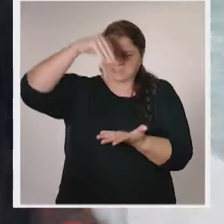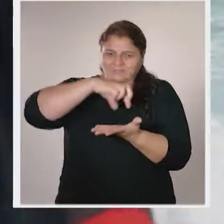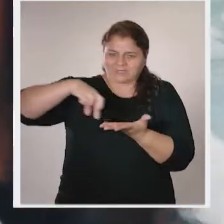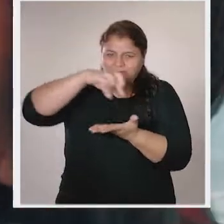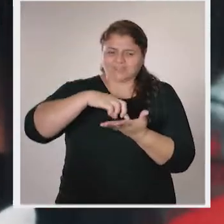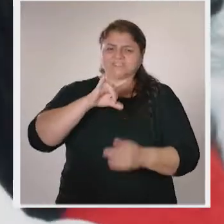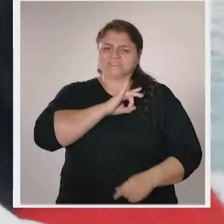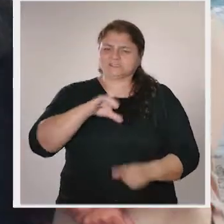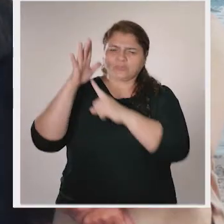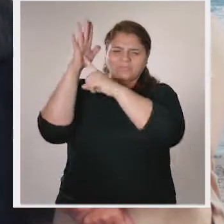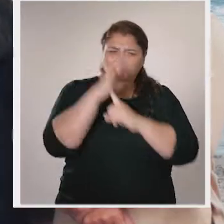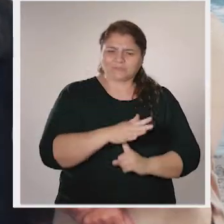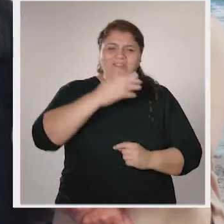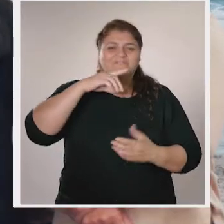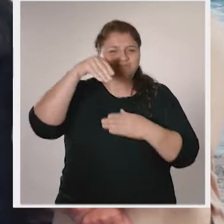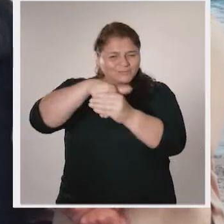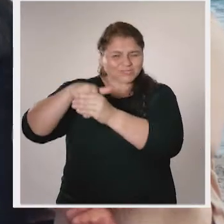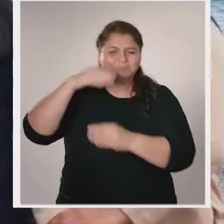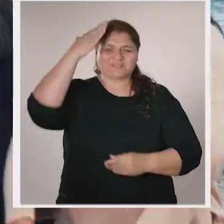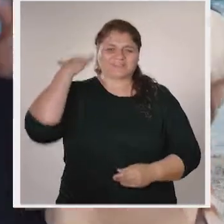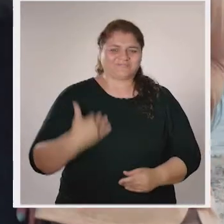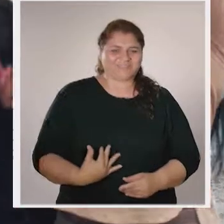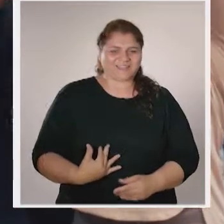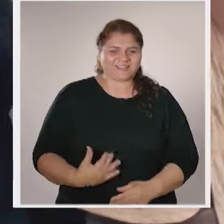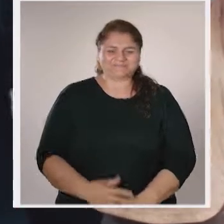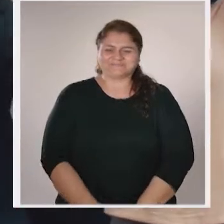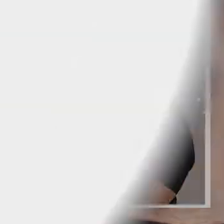no discrimina. ¡Votamos Carolina Videla!